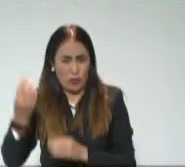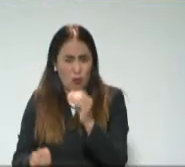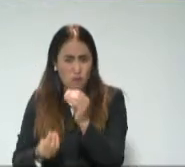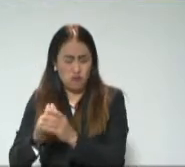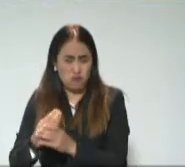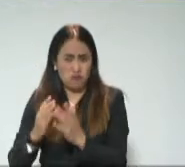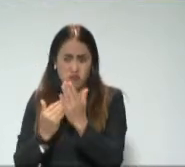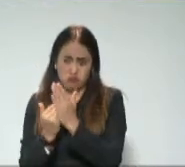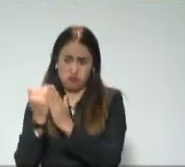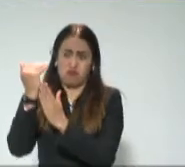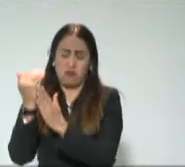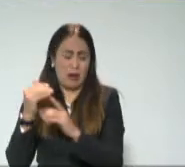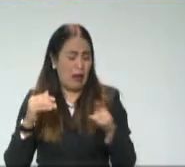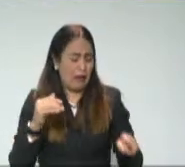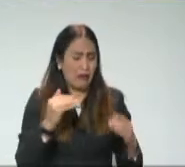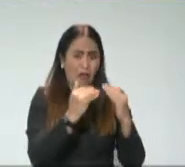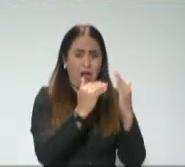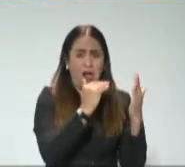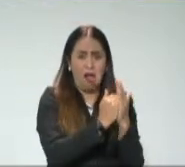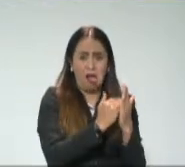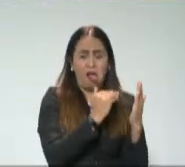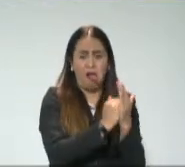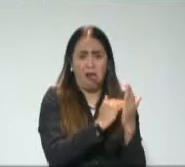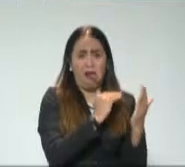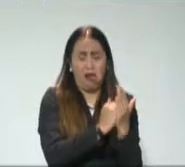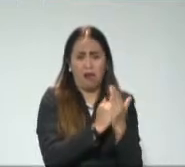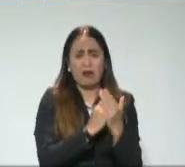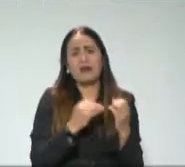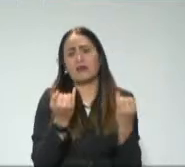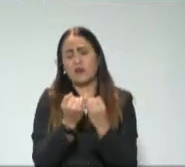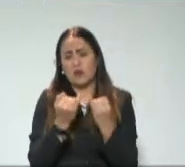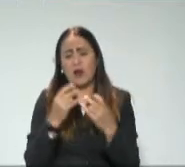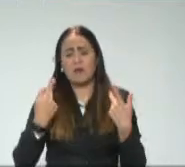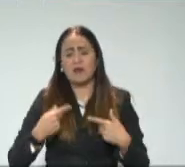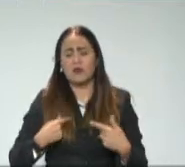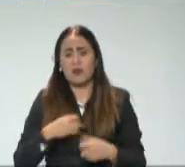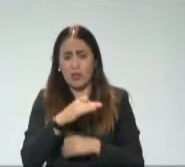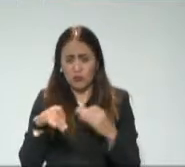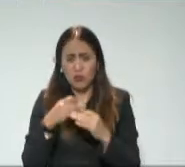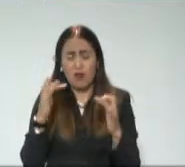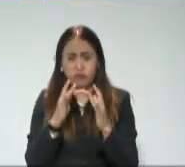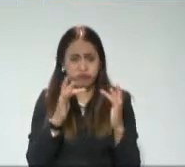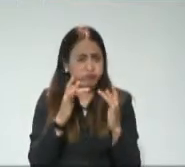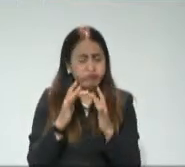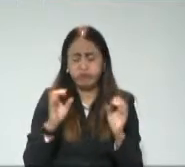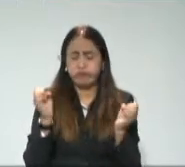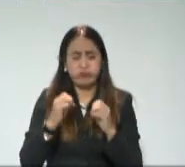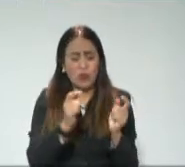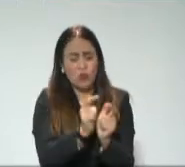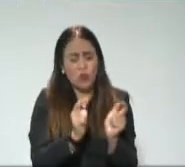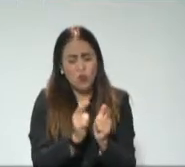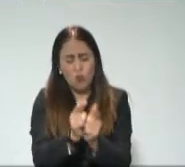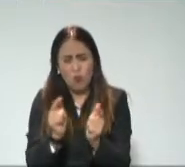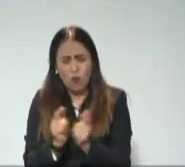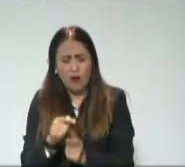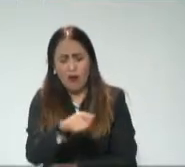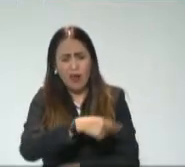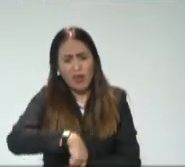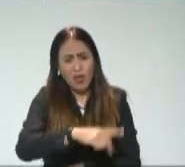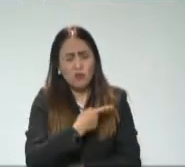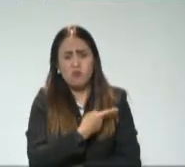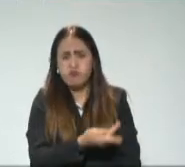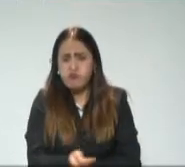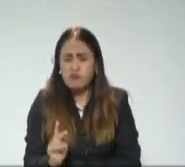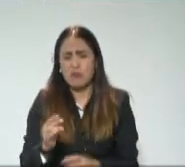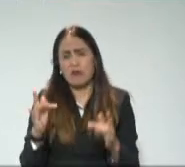brechas digitales la los retos que tenemos todavía en la conectividad de las personas particularmente los más vulnerables fomentar justamente